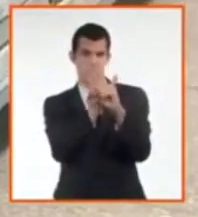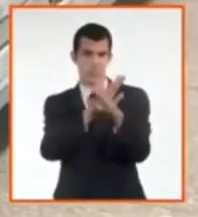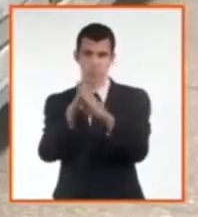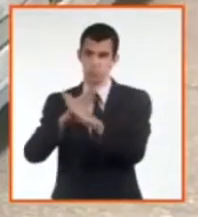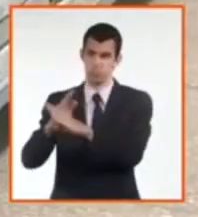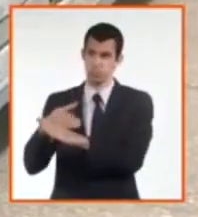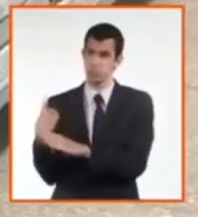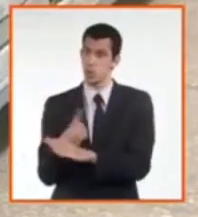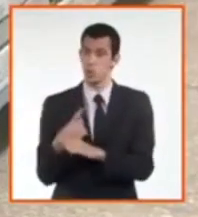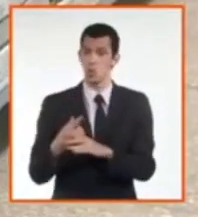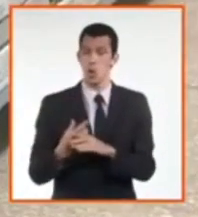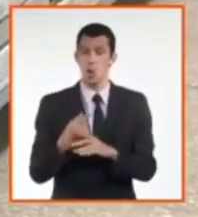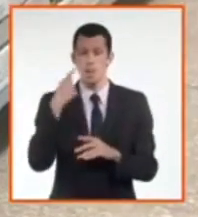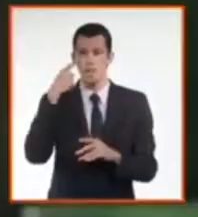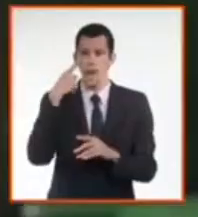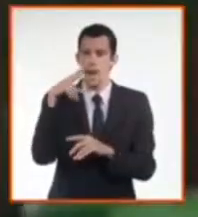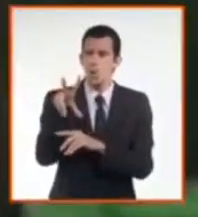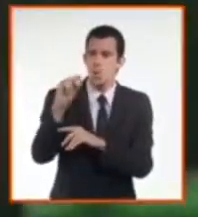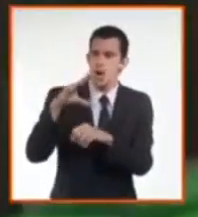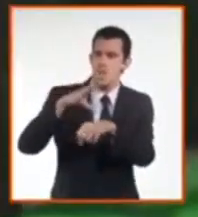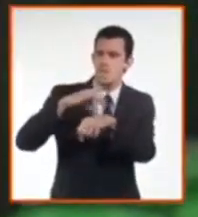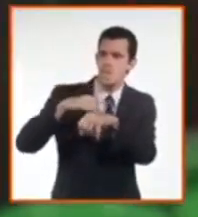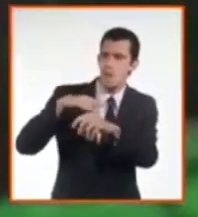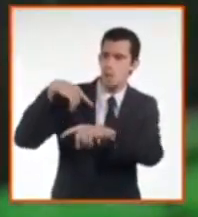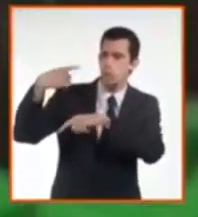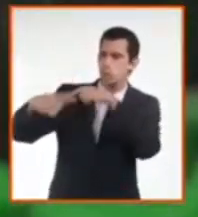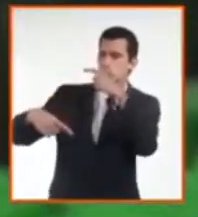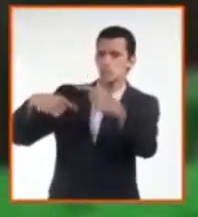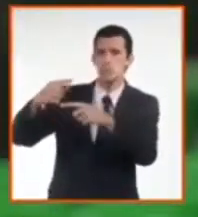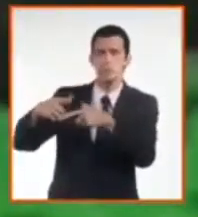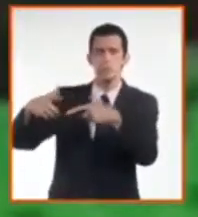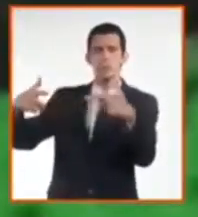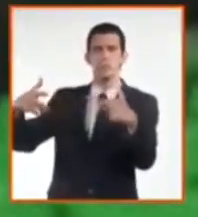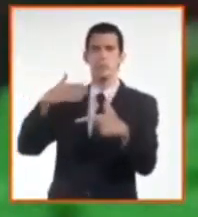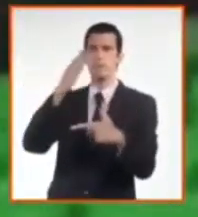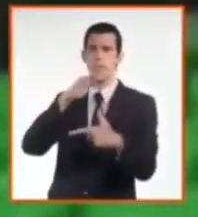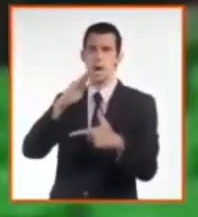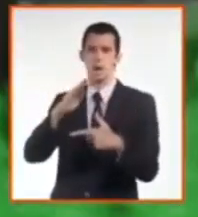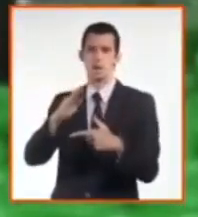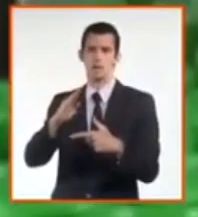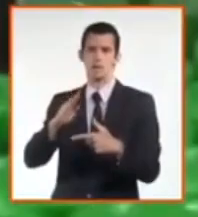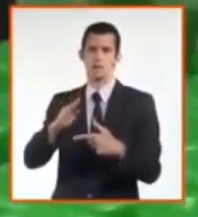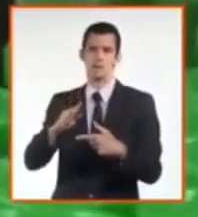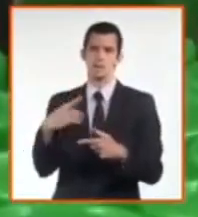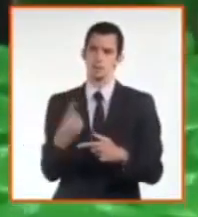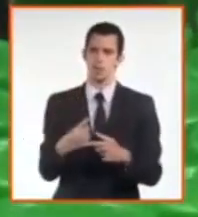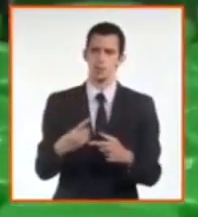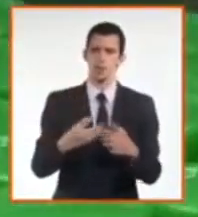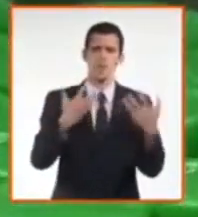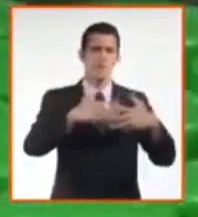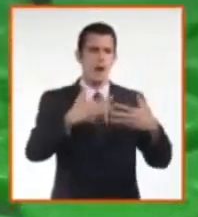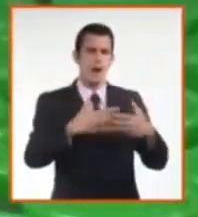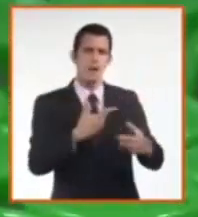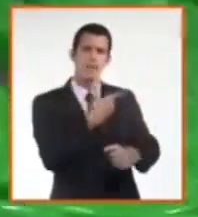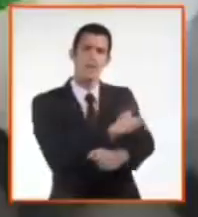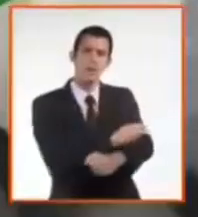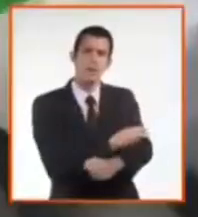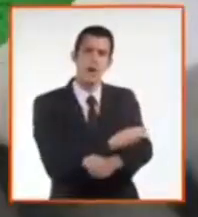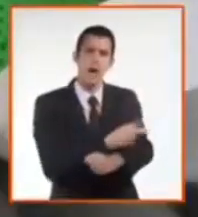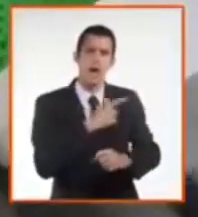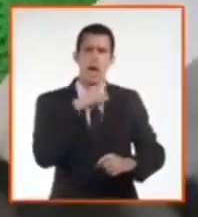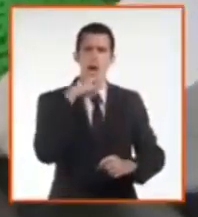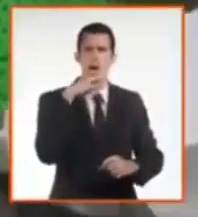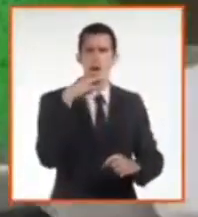teníamos ya íbamos sacar la Beta apareció Beta cuando Beta apareció pero nosotros tenemos ya como hemos informado en otro momento